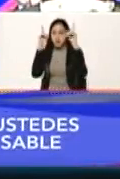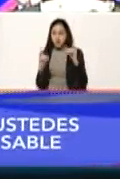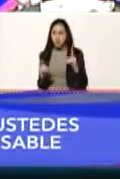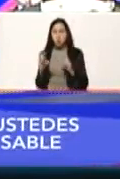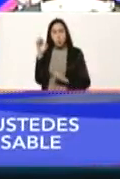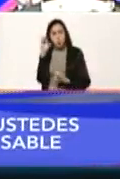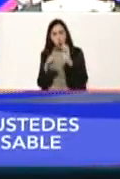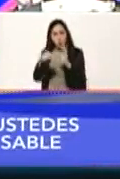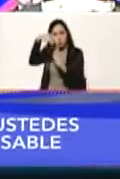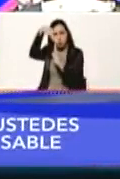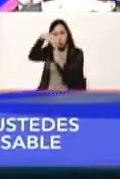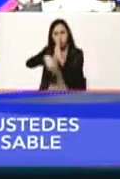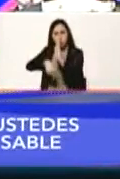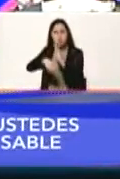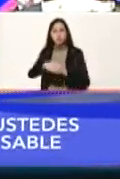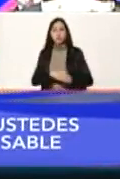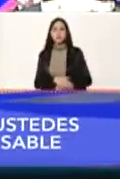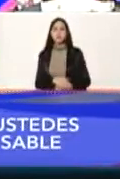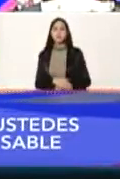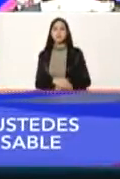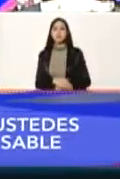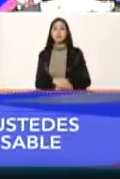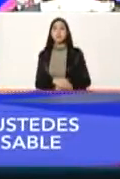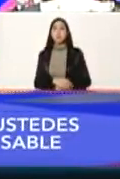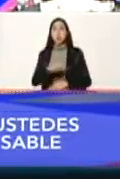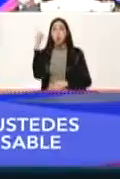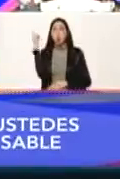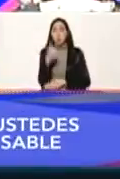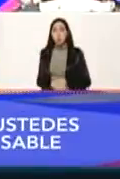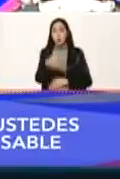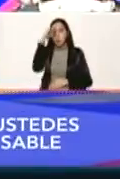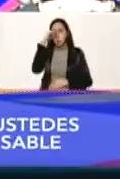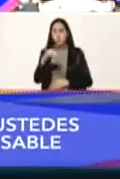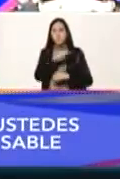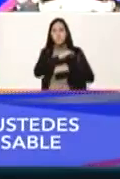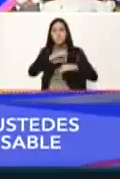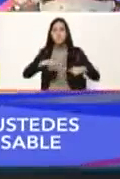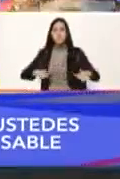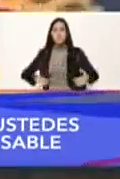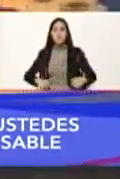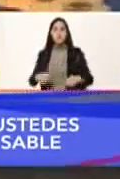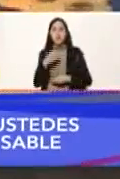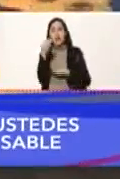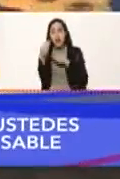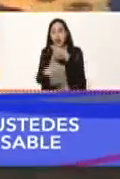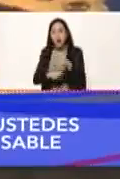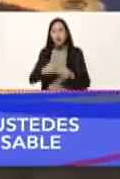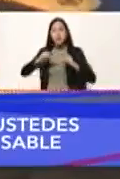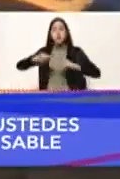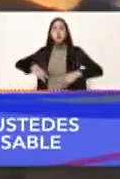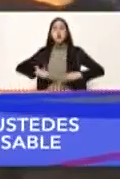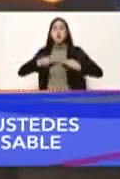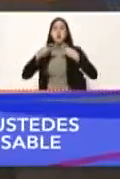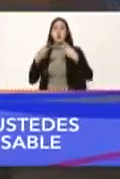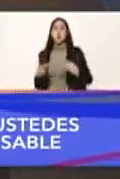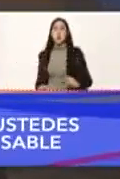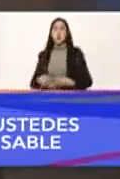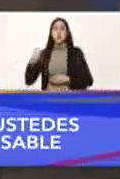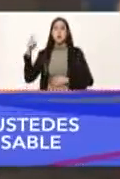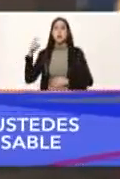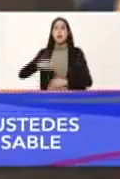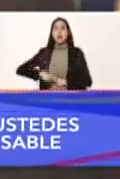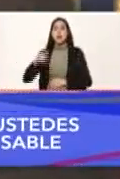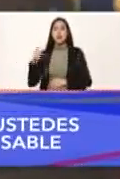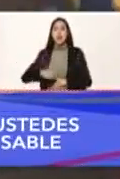a fondo los mandos militares, de hacer una renovación